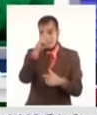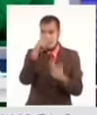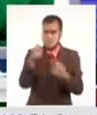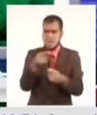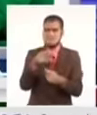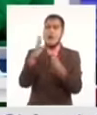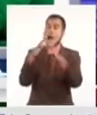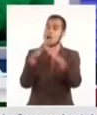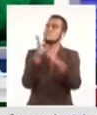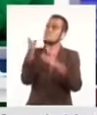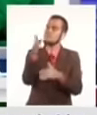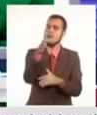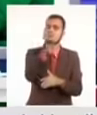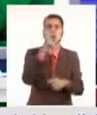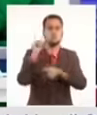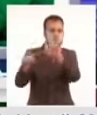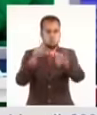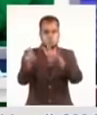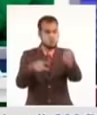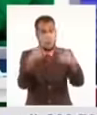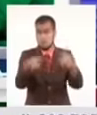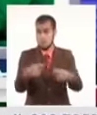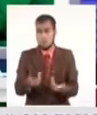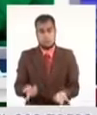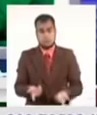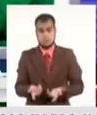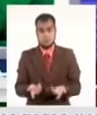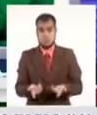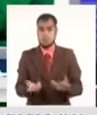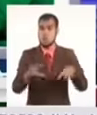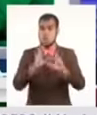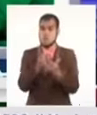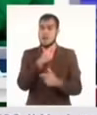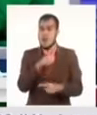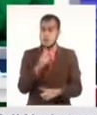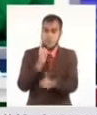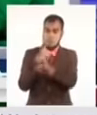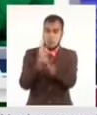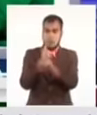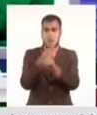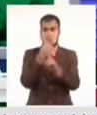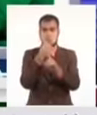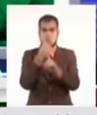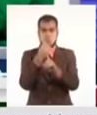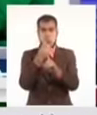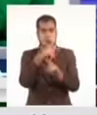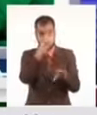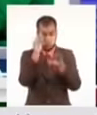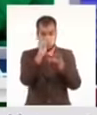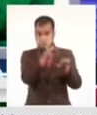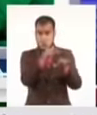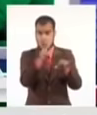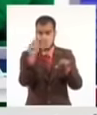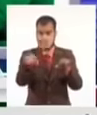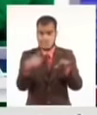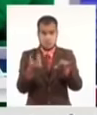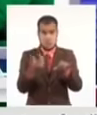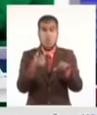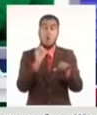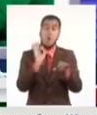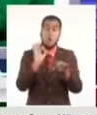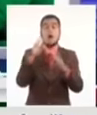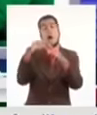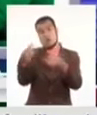los contactos. Y los contactos que se están aislando en algunos lugares por las capacidades en sus domicilios, de cumplir